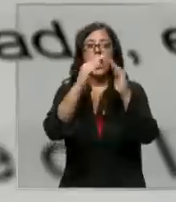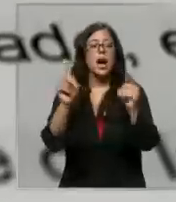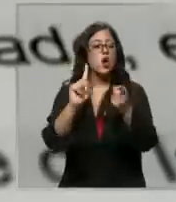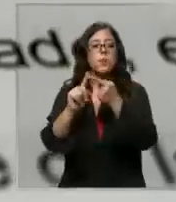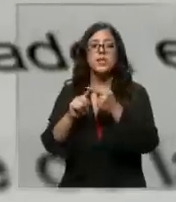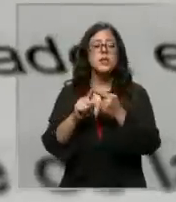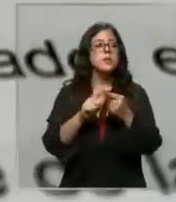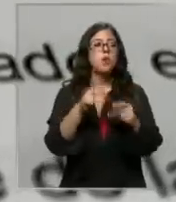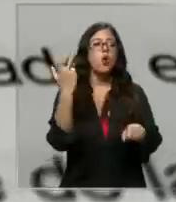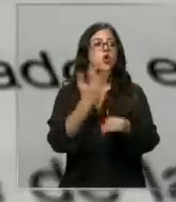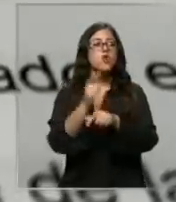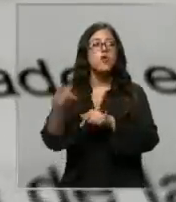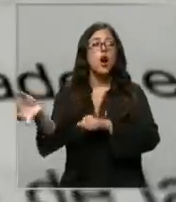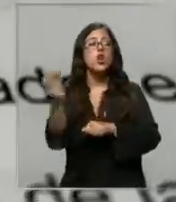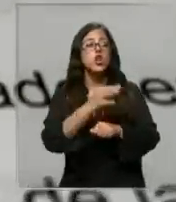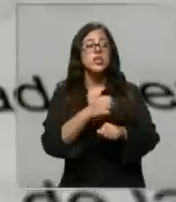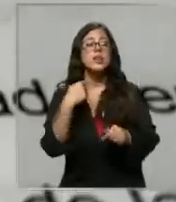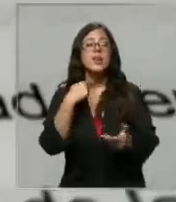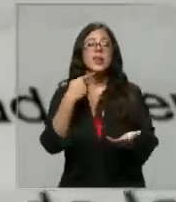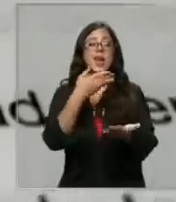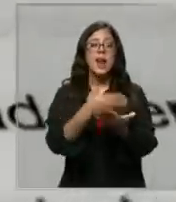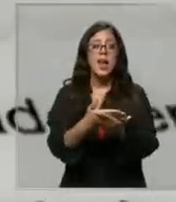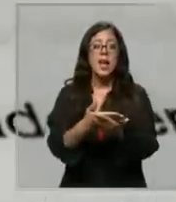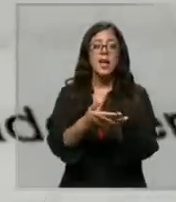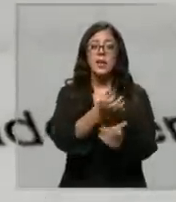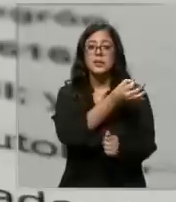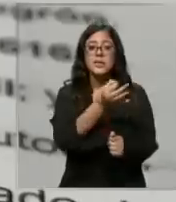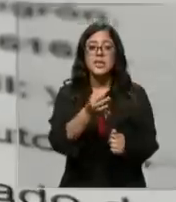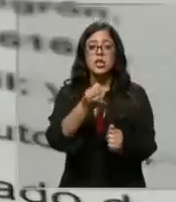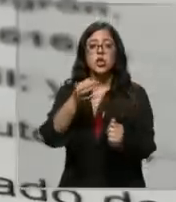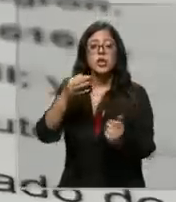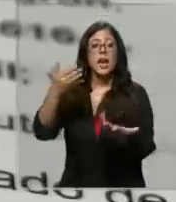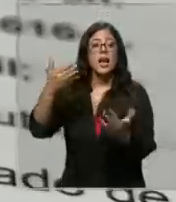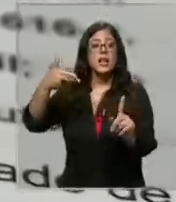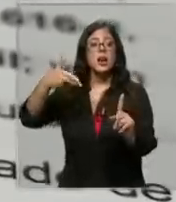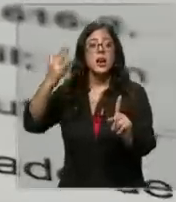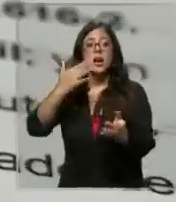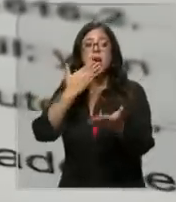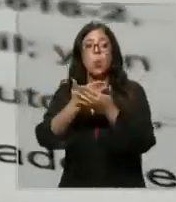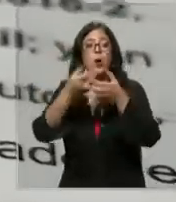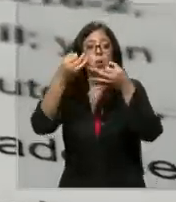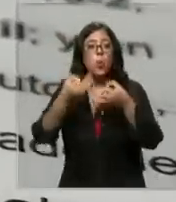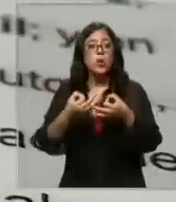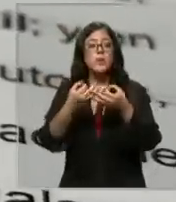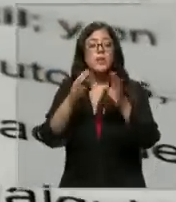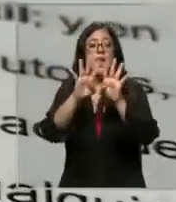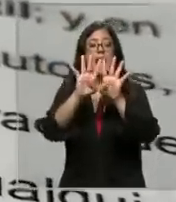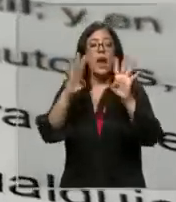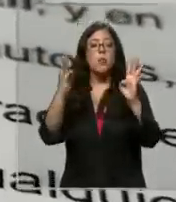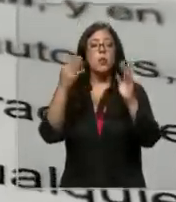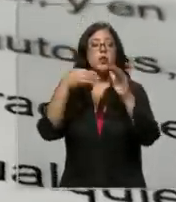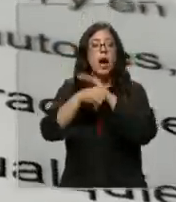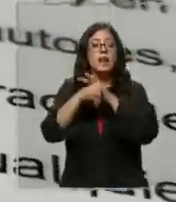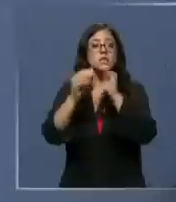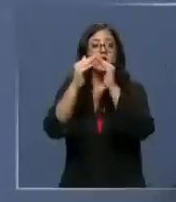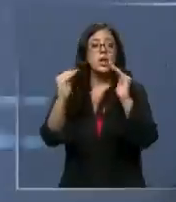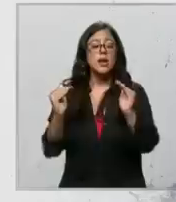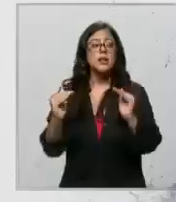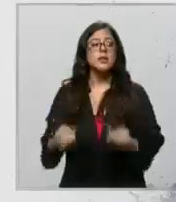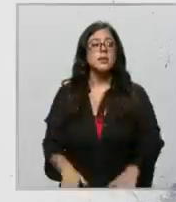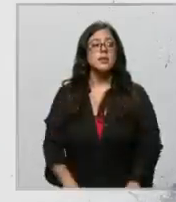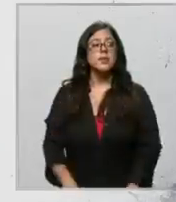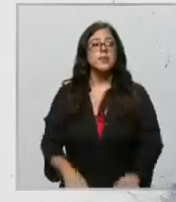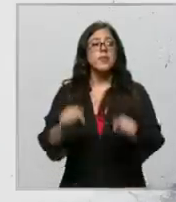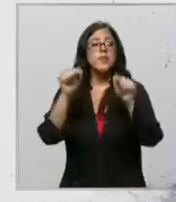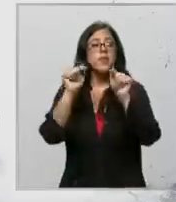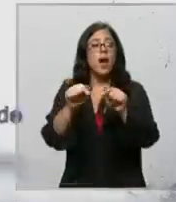un robo así lo señalan en esta querella asegurando que el disparo lo recibió cuando estaba en el portón de acceso a la propiedad en